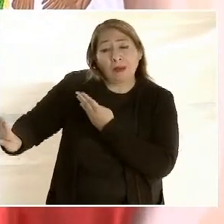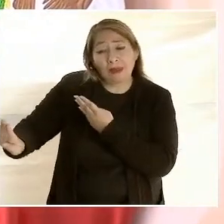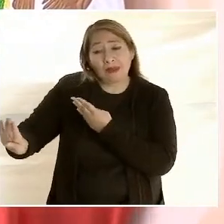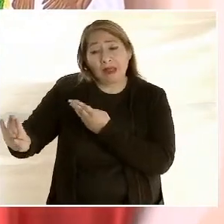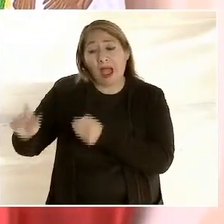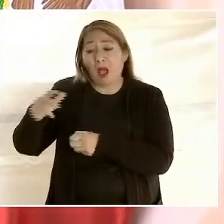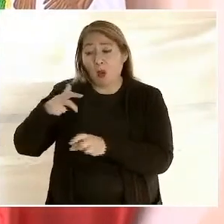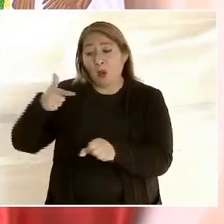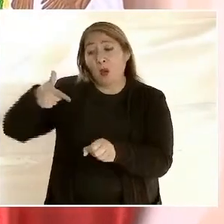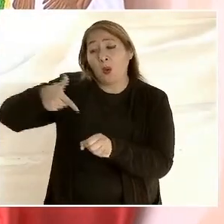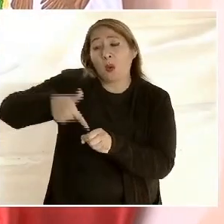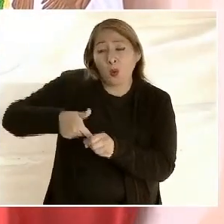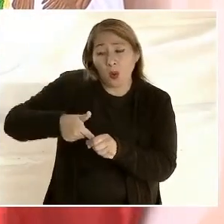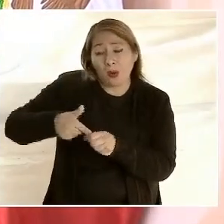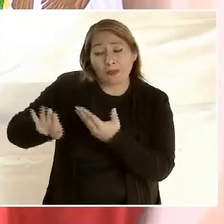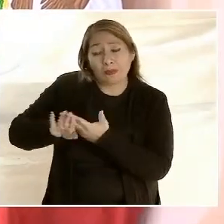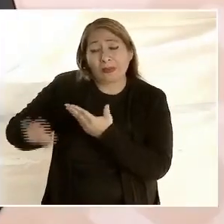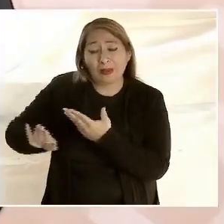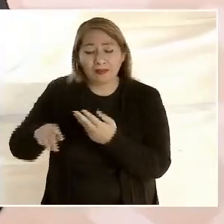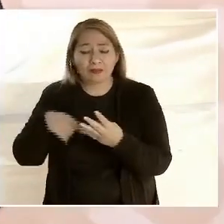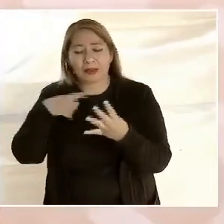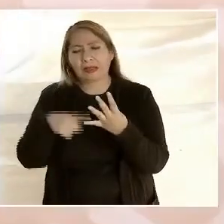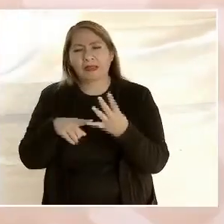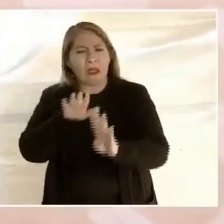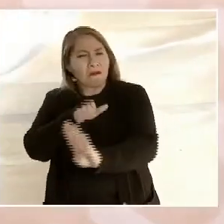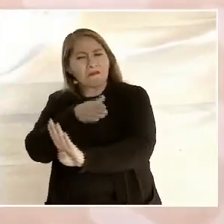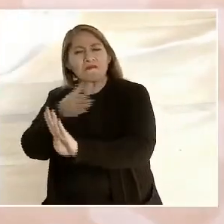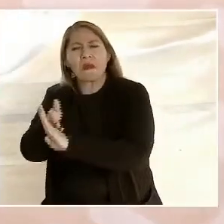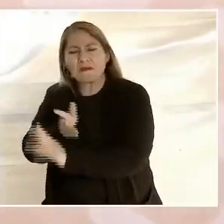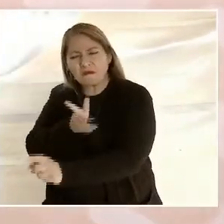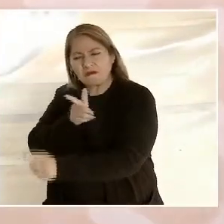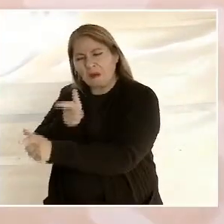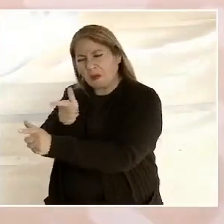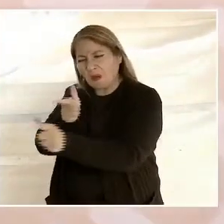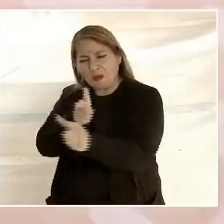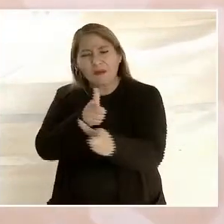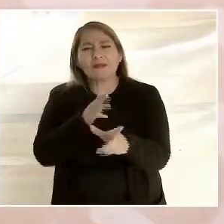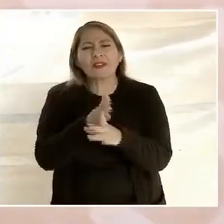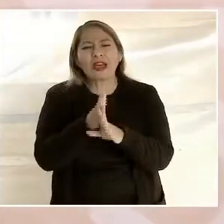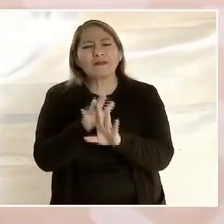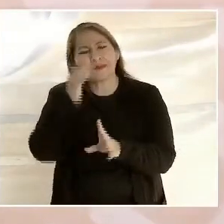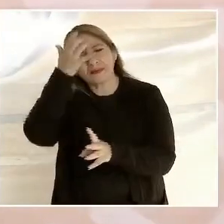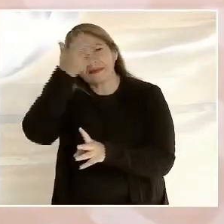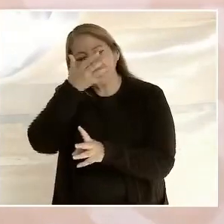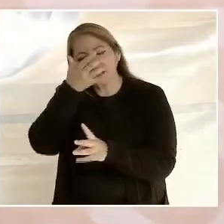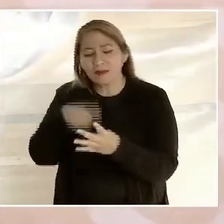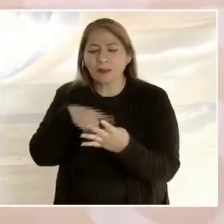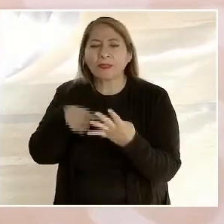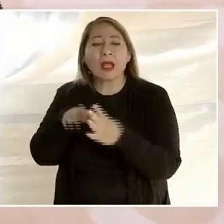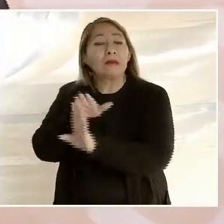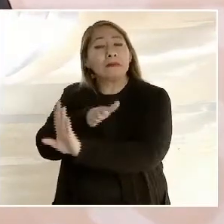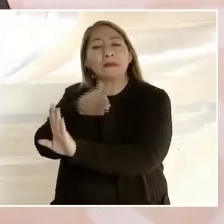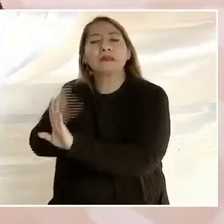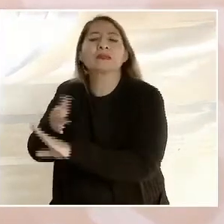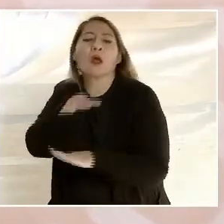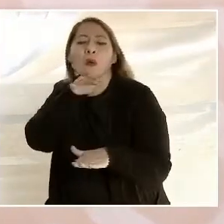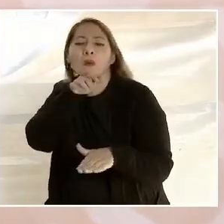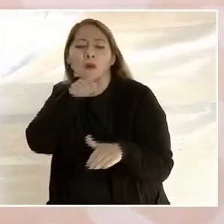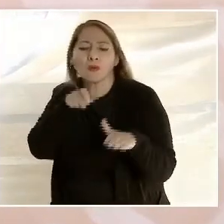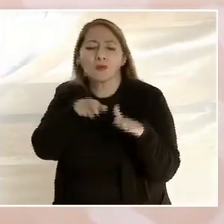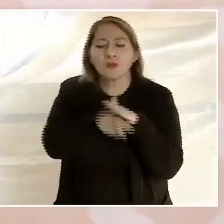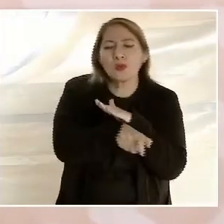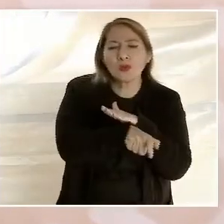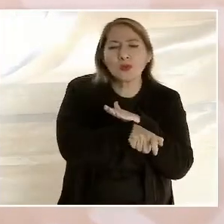hidrocarburos, se enfrenta el contrabando, se combate la